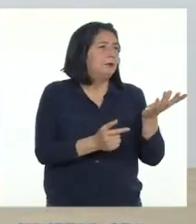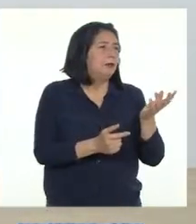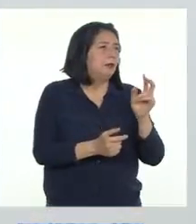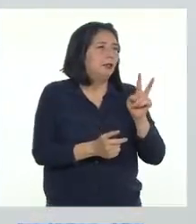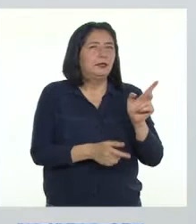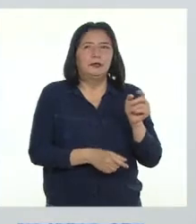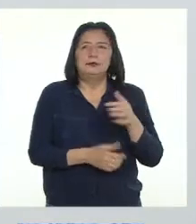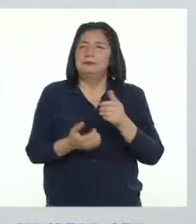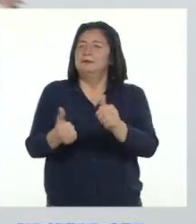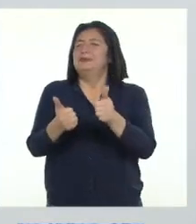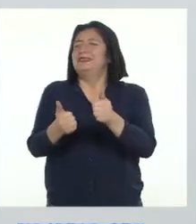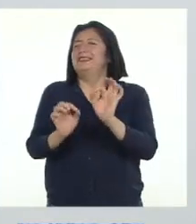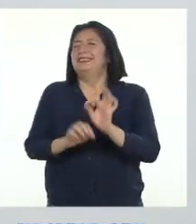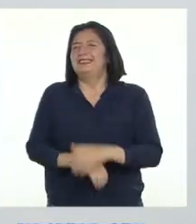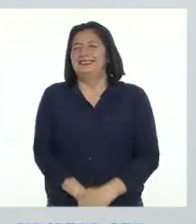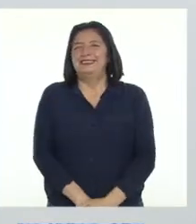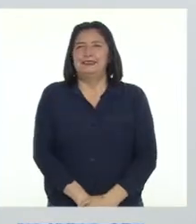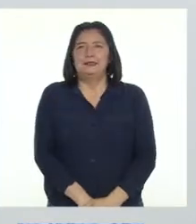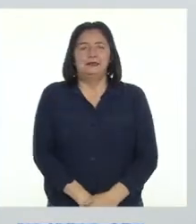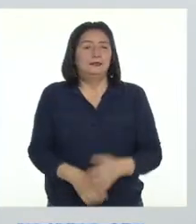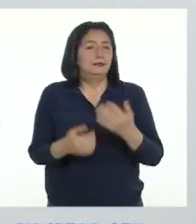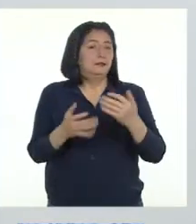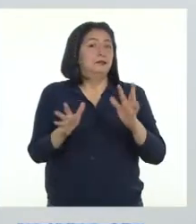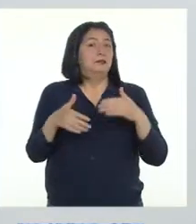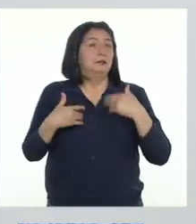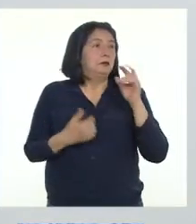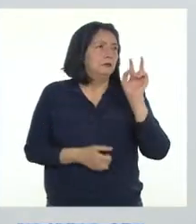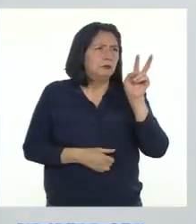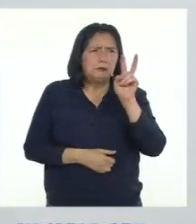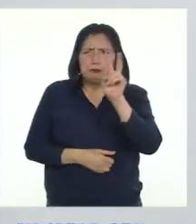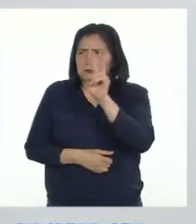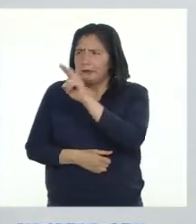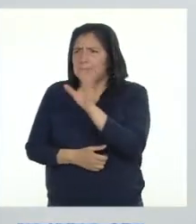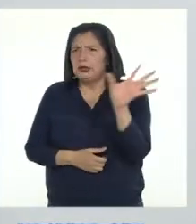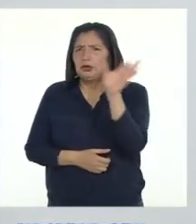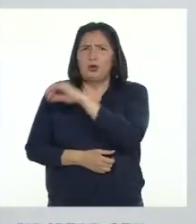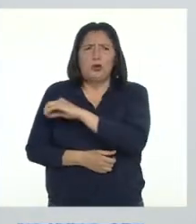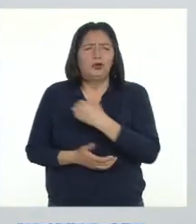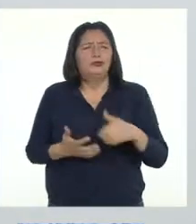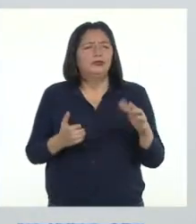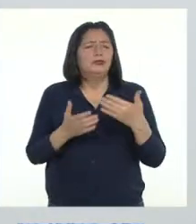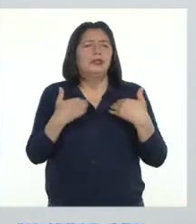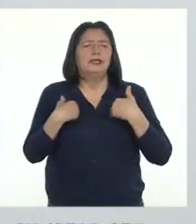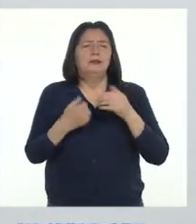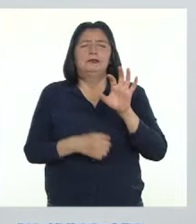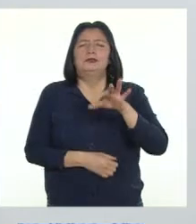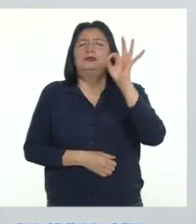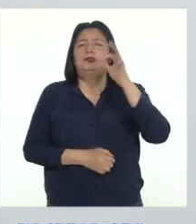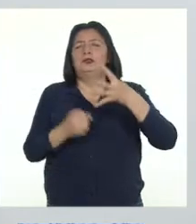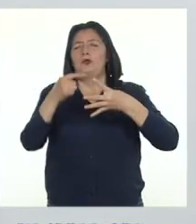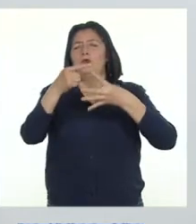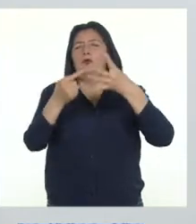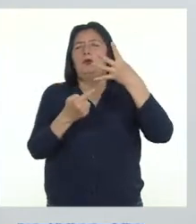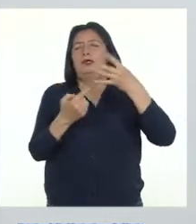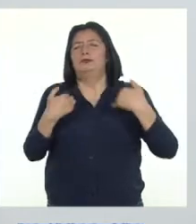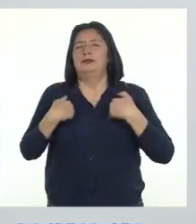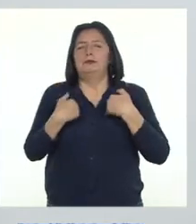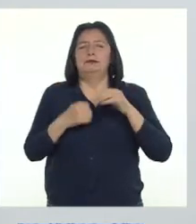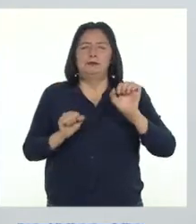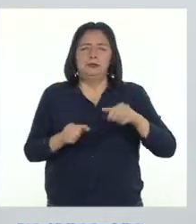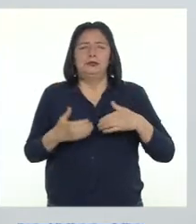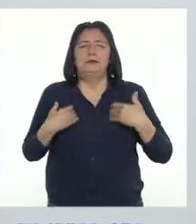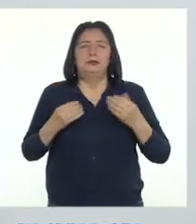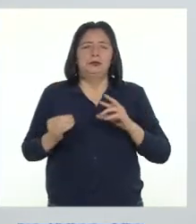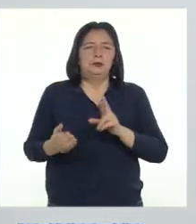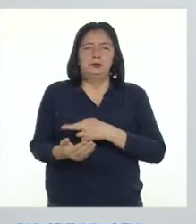¡Hey! ¡Genial! Y ya que pudimos ver todos estos animales, he escogido a 4 para poder generar